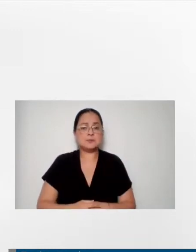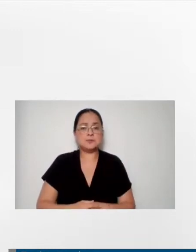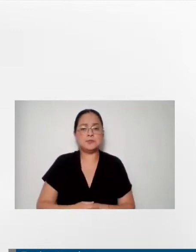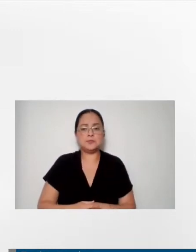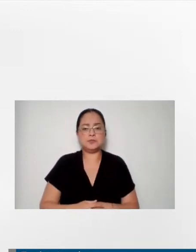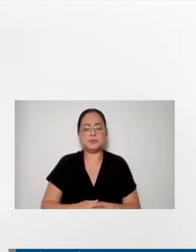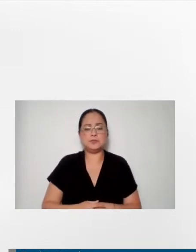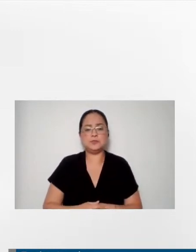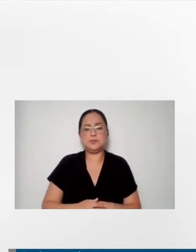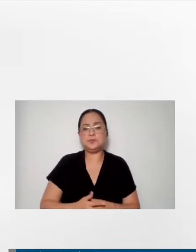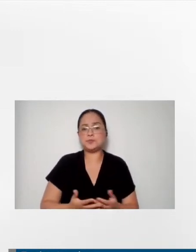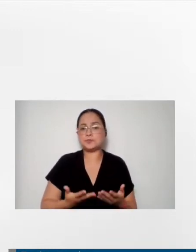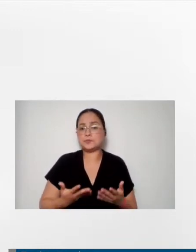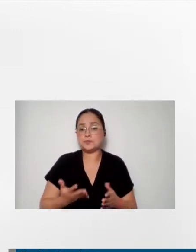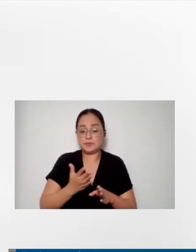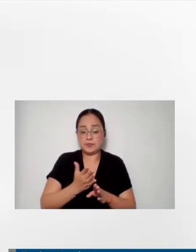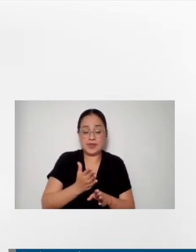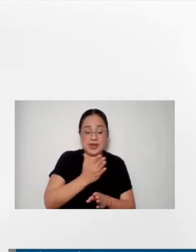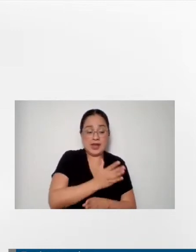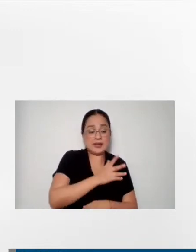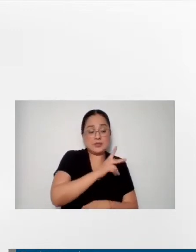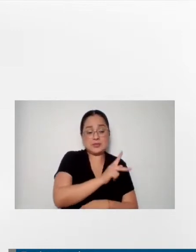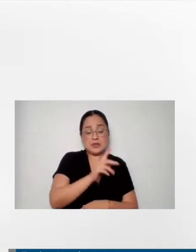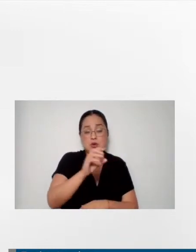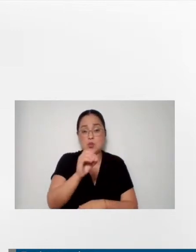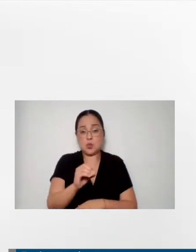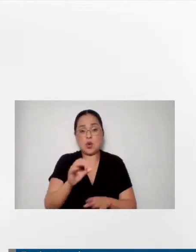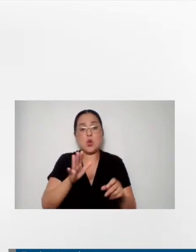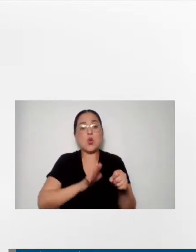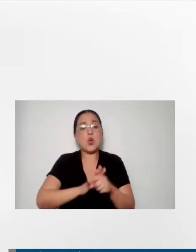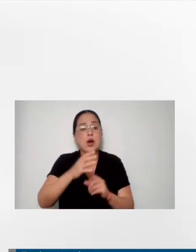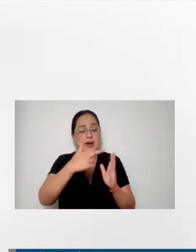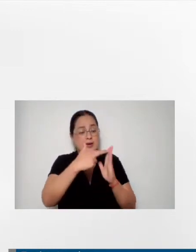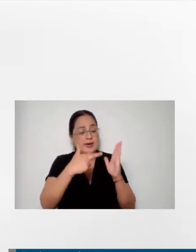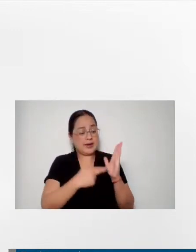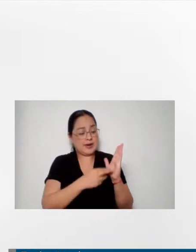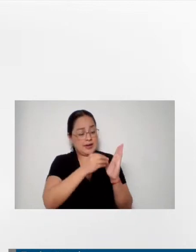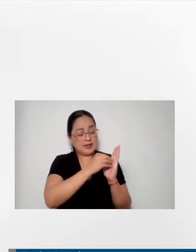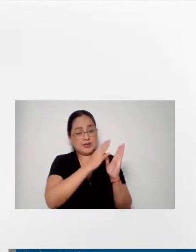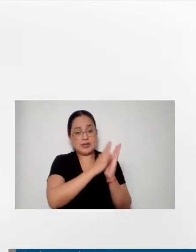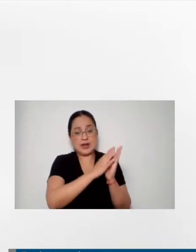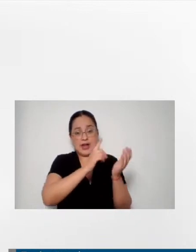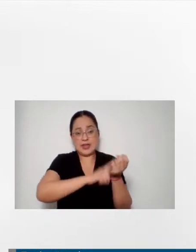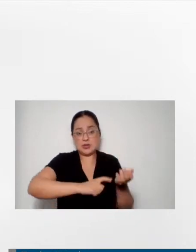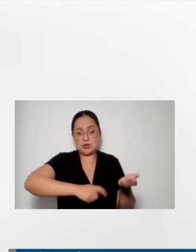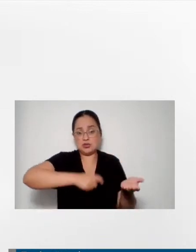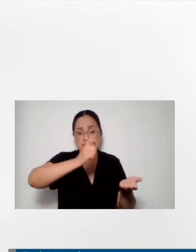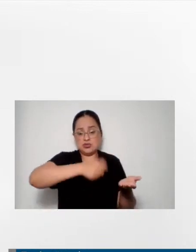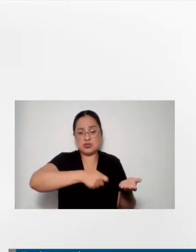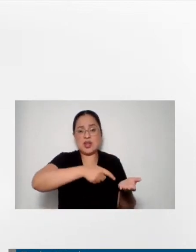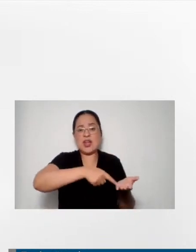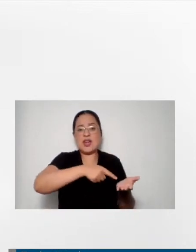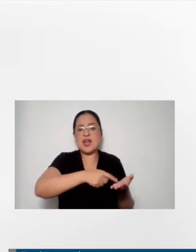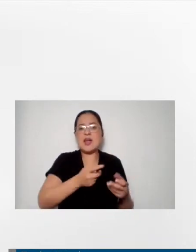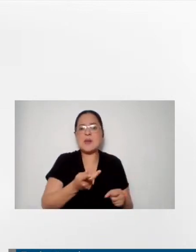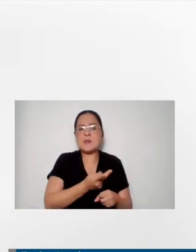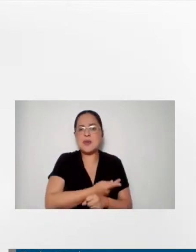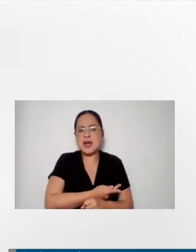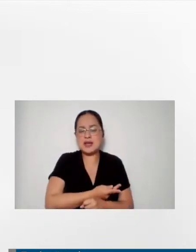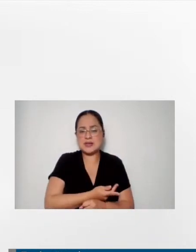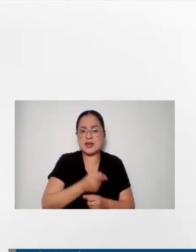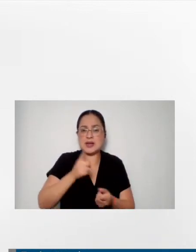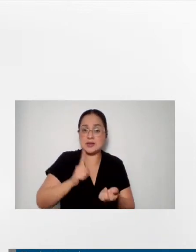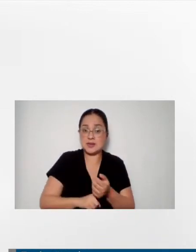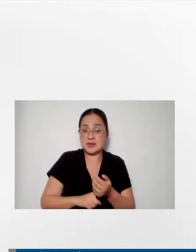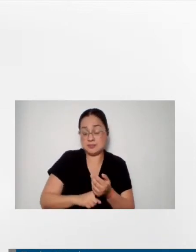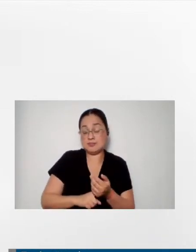los precedentes, o sea, las reglas que están contenidas adentro de las sentencias son normas